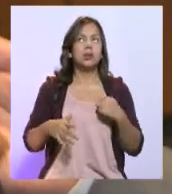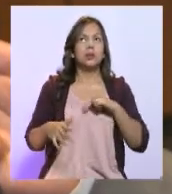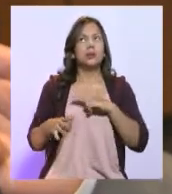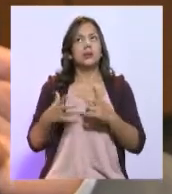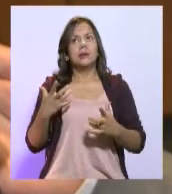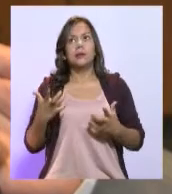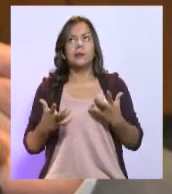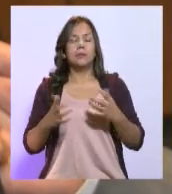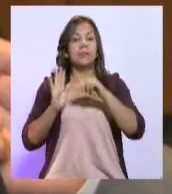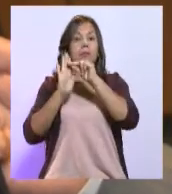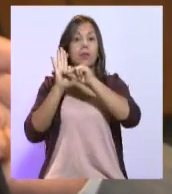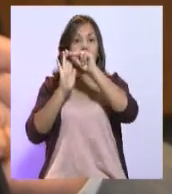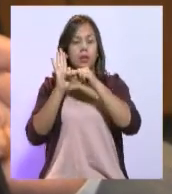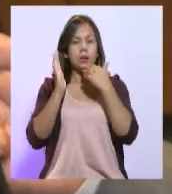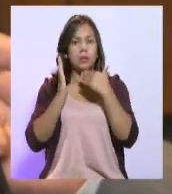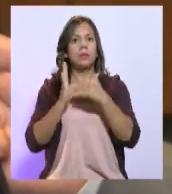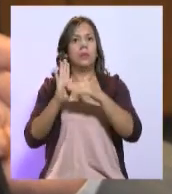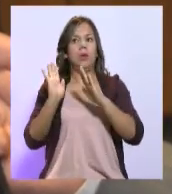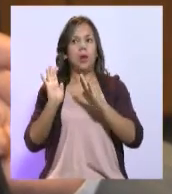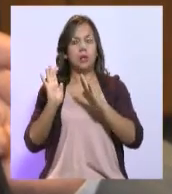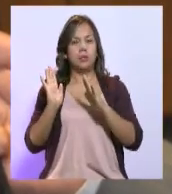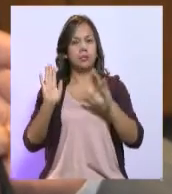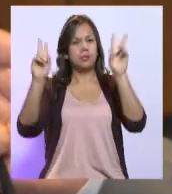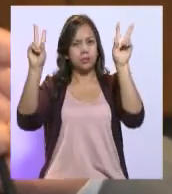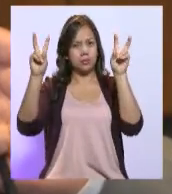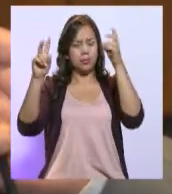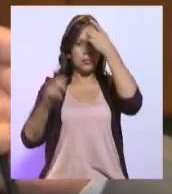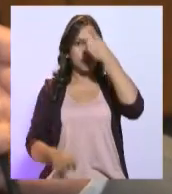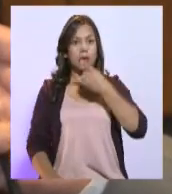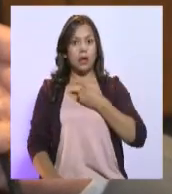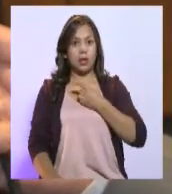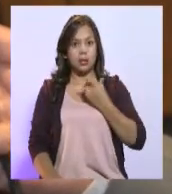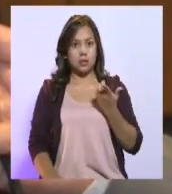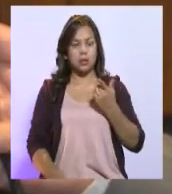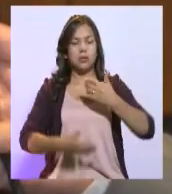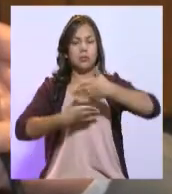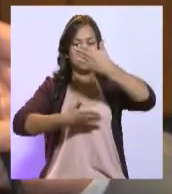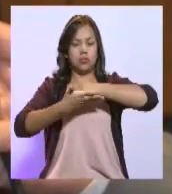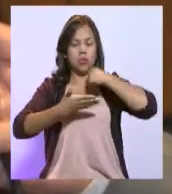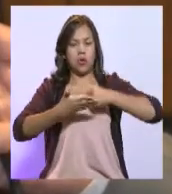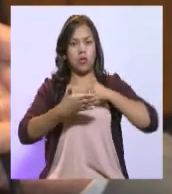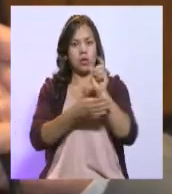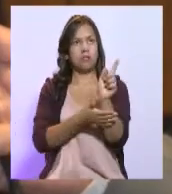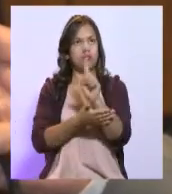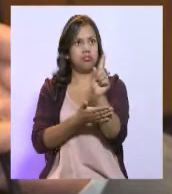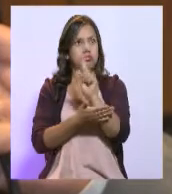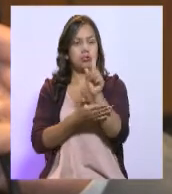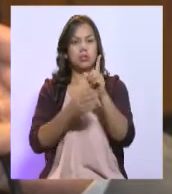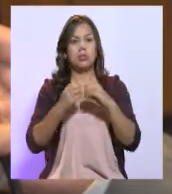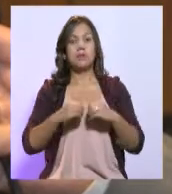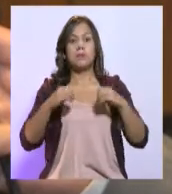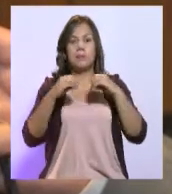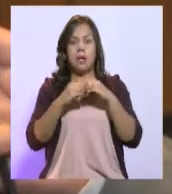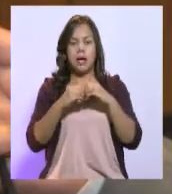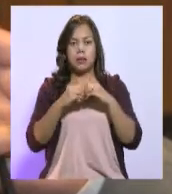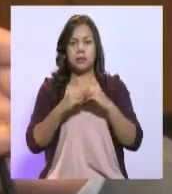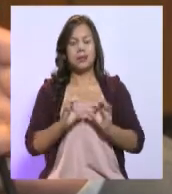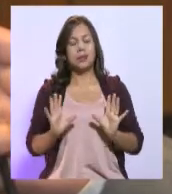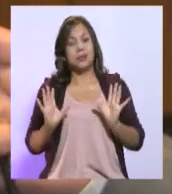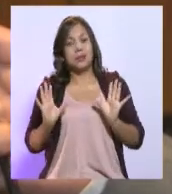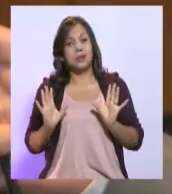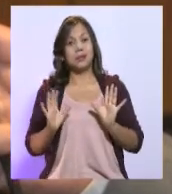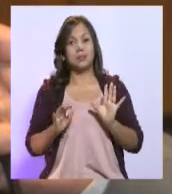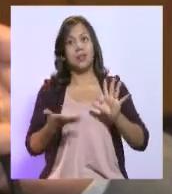normativas. Dicen que el COIB originó la decisión de contratar los fotorradares, más sin embargo no en todo el país